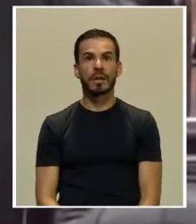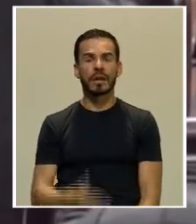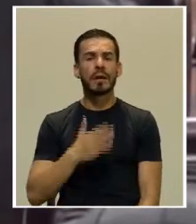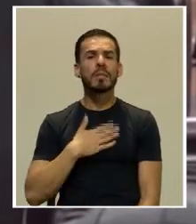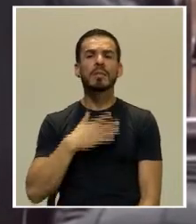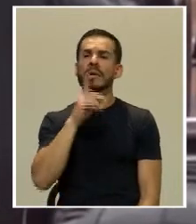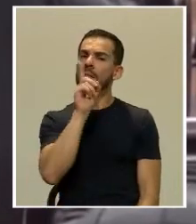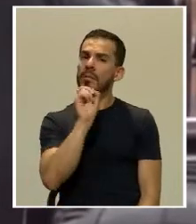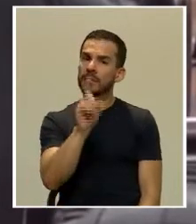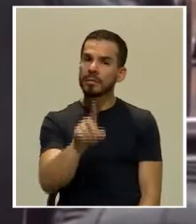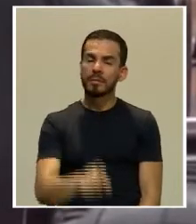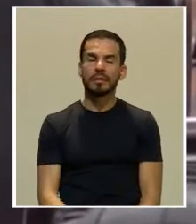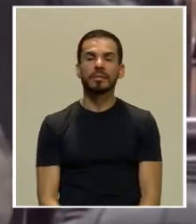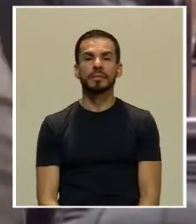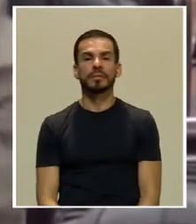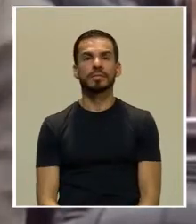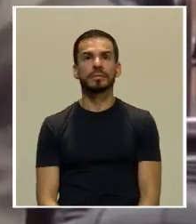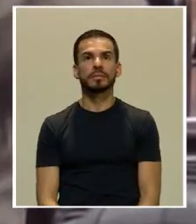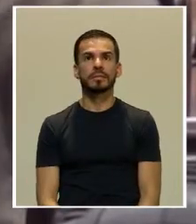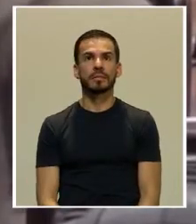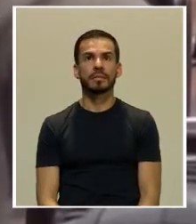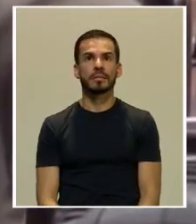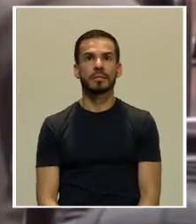Entonces, mi pregunta es la siguiente: